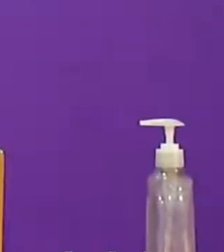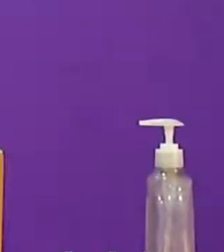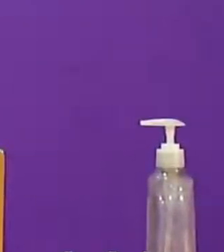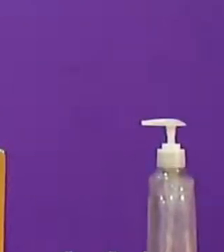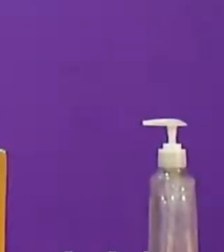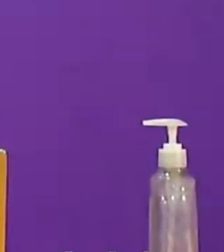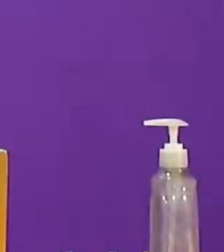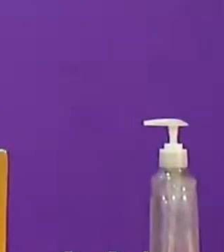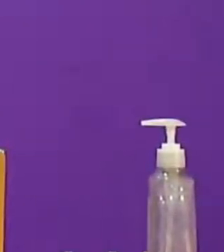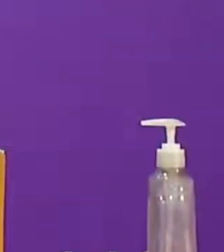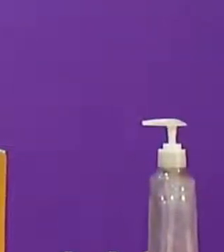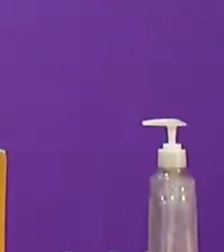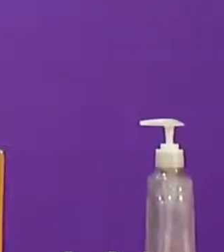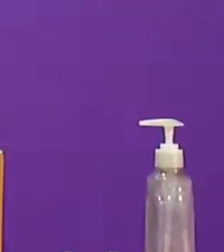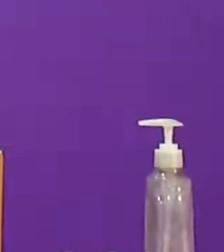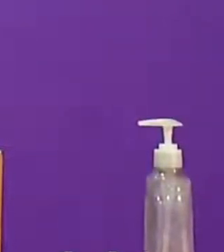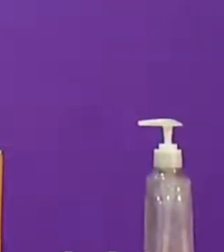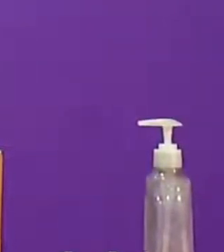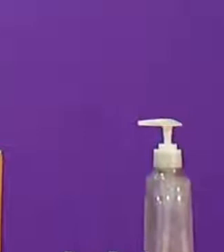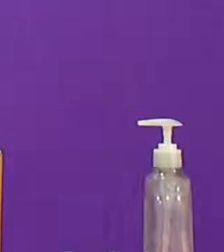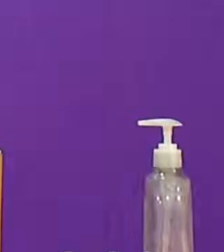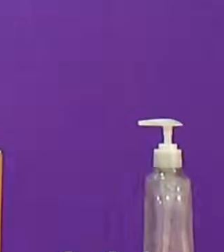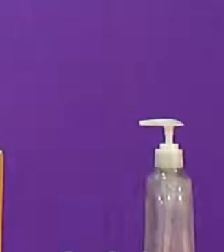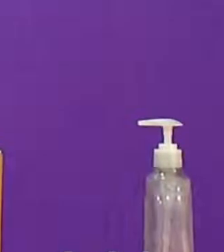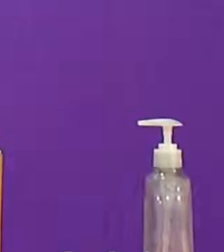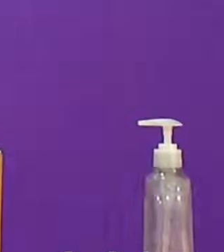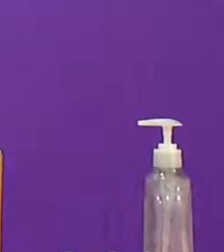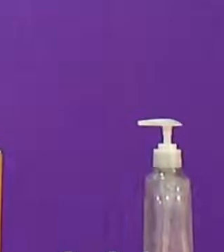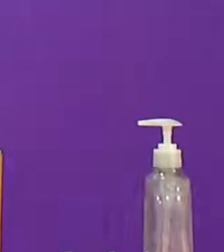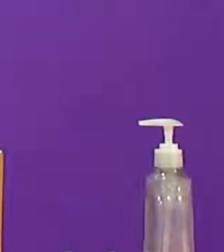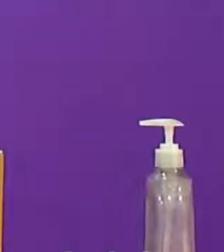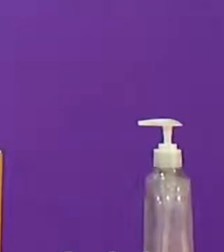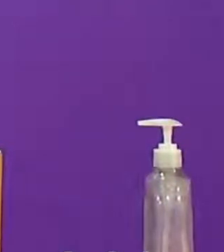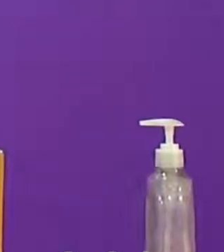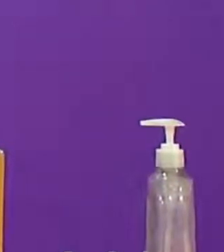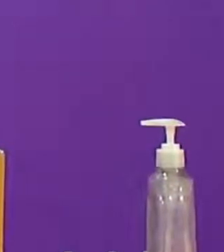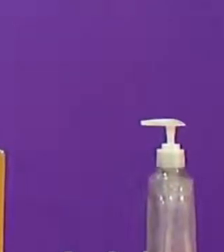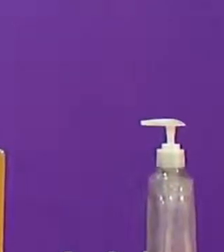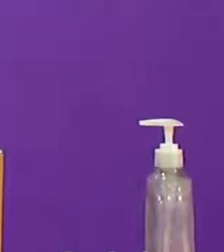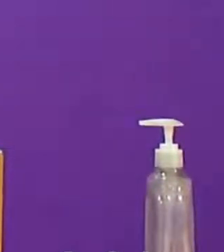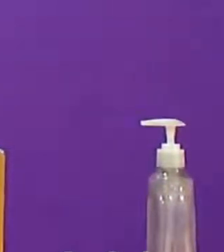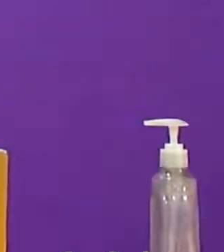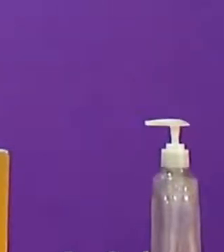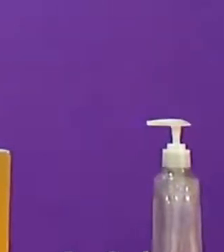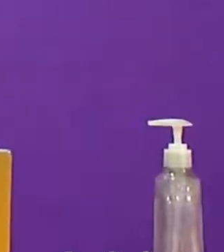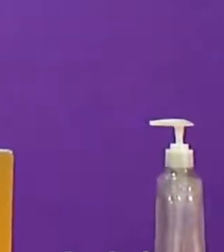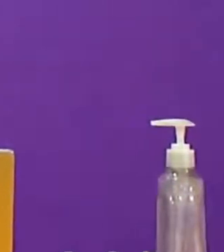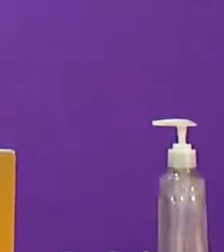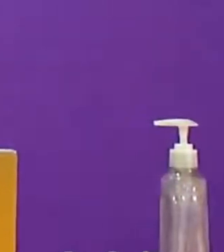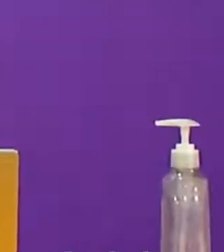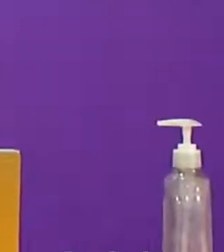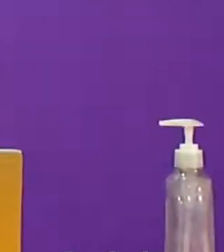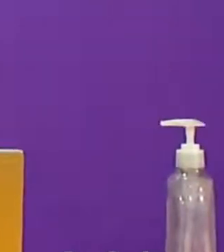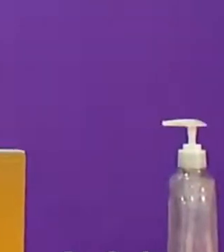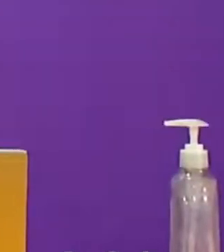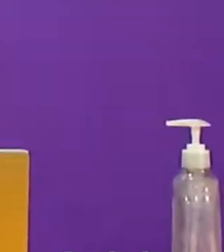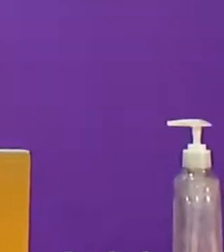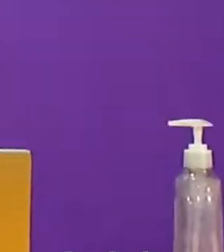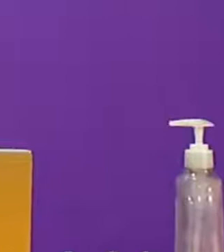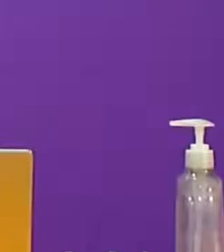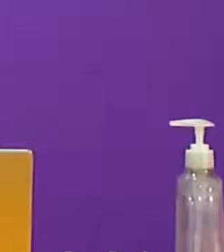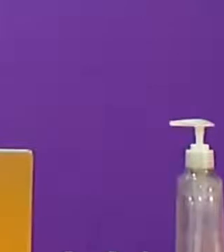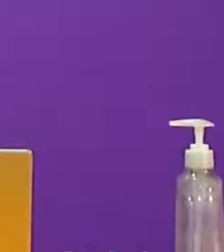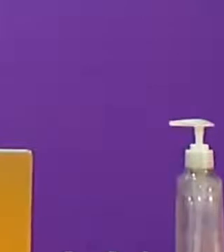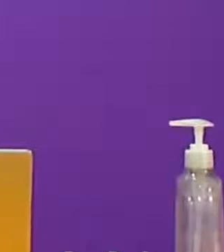que hagas lo mismo que ya hemos estado haciendo a lo largo de estos programas. Ya te han recomendado